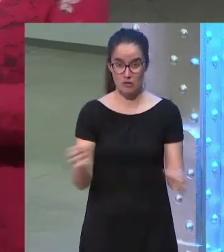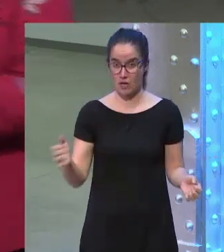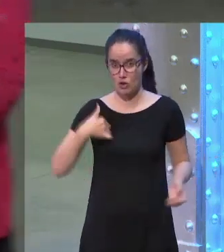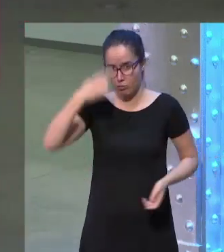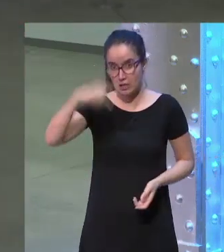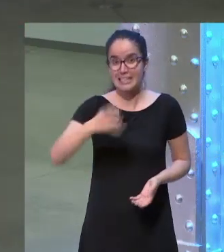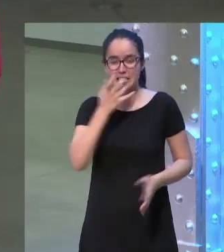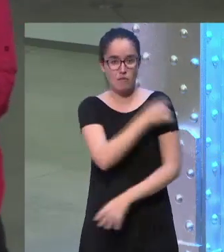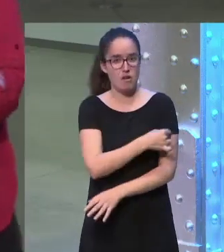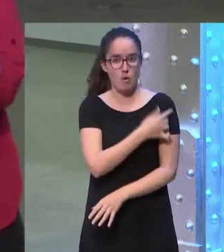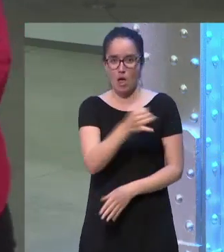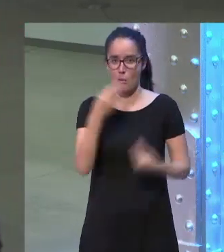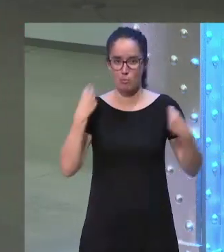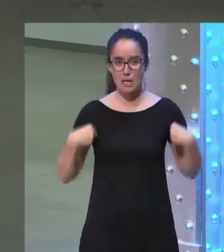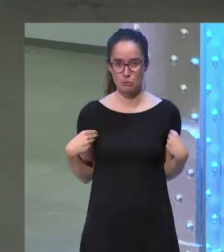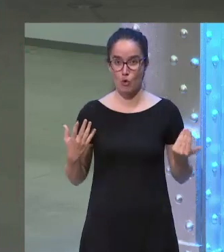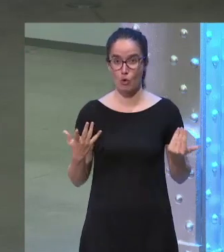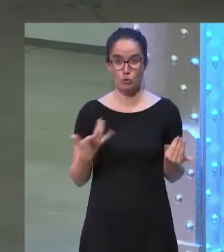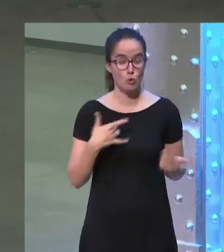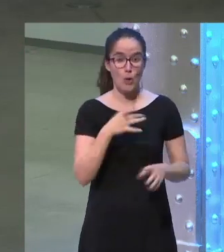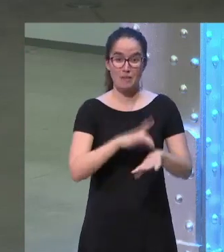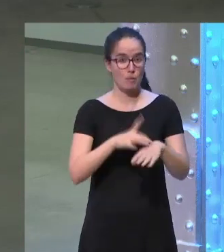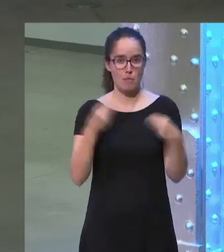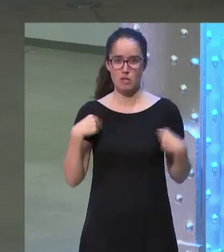estás vacunado es lo mismo, no eres susceptible de tener